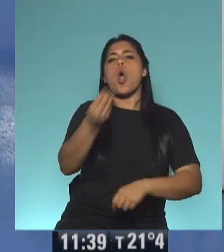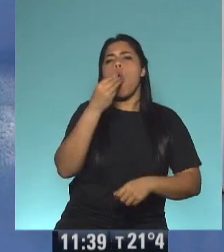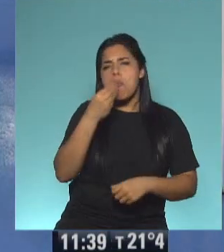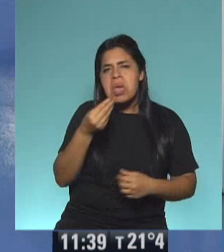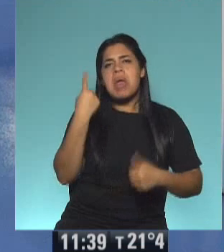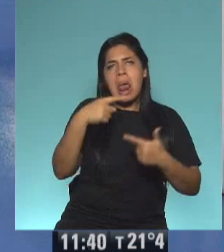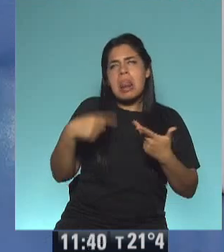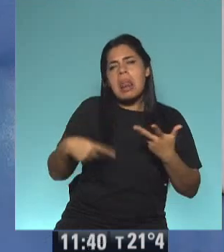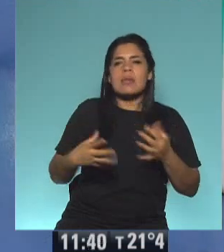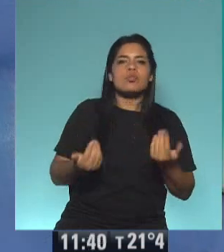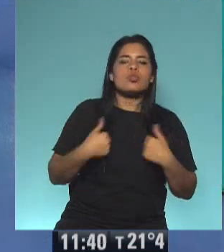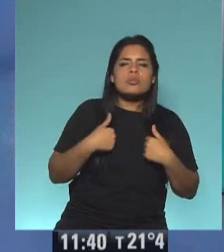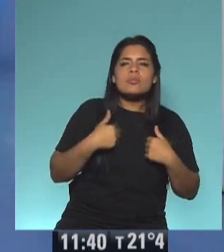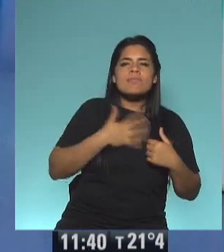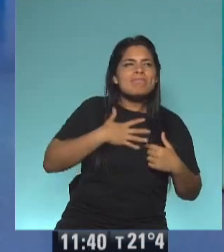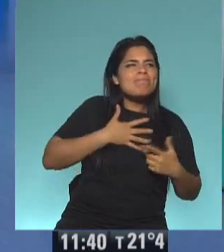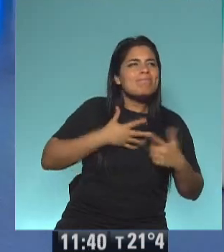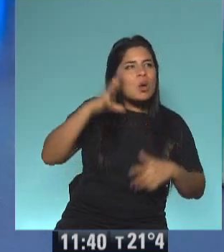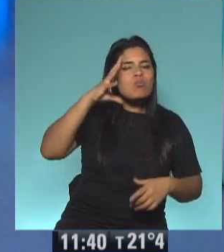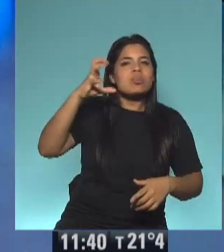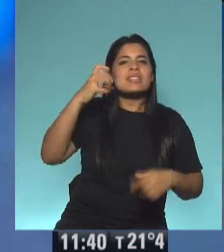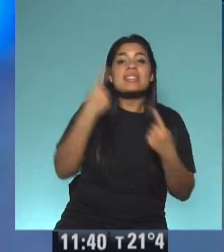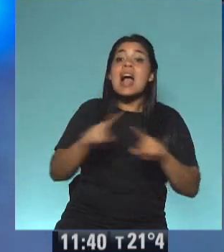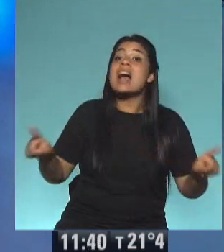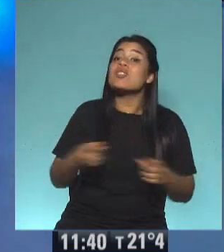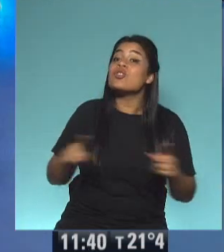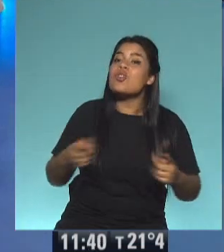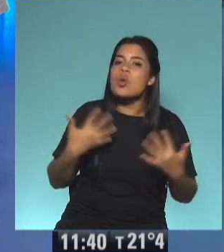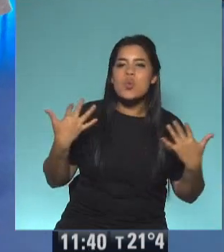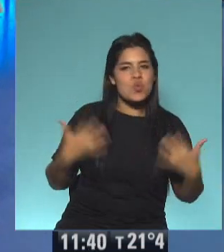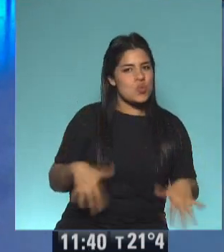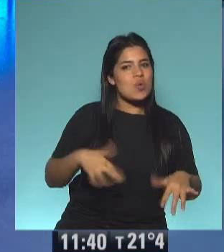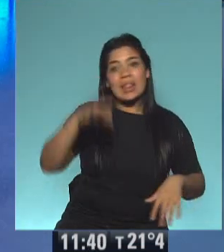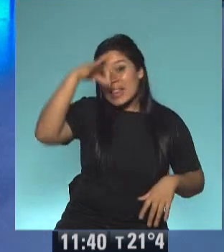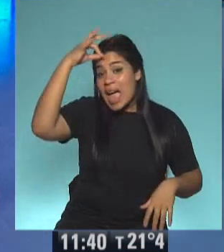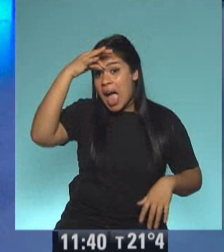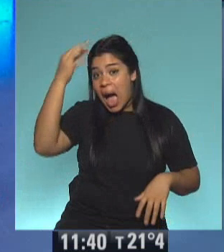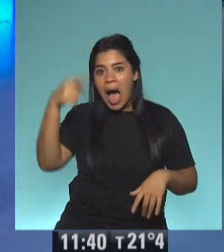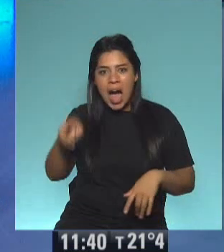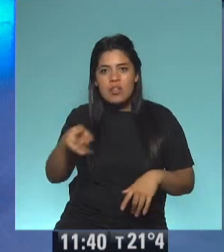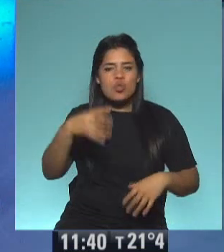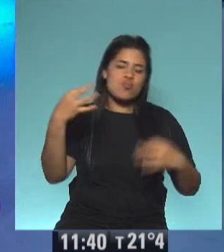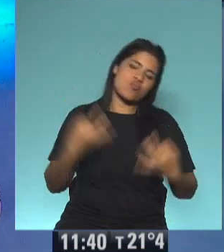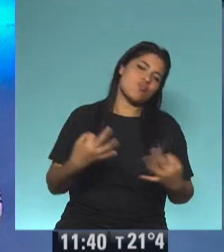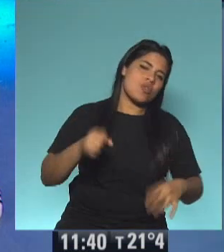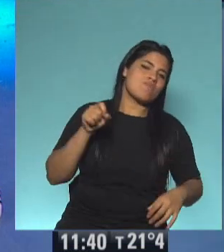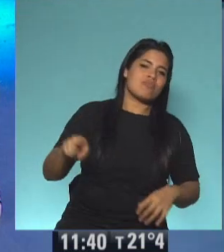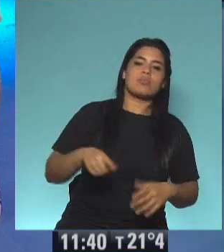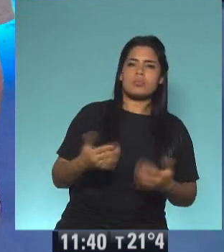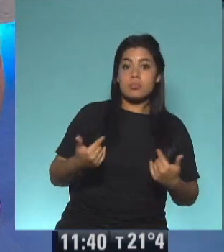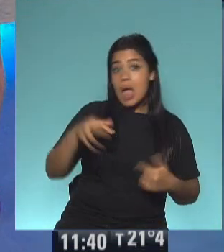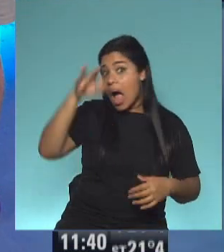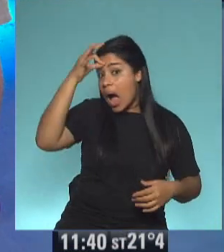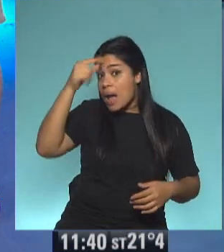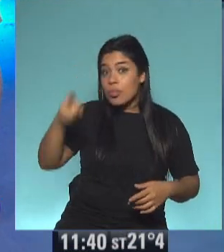y qué sé yo, a mí me hizo acordar una canción... De una obra de teatro que está buenísima. Una obra de teatro